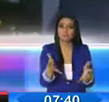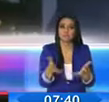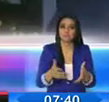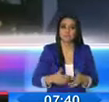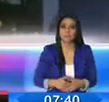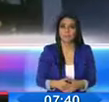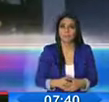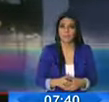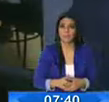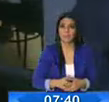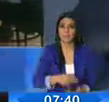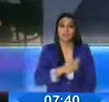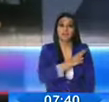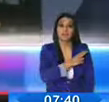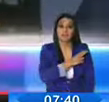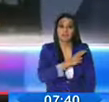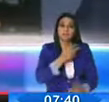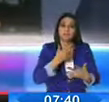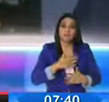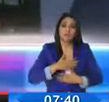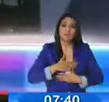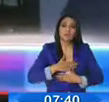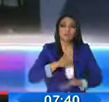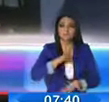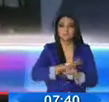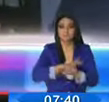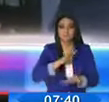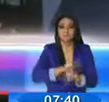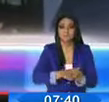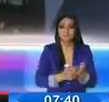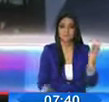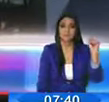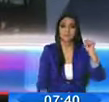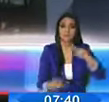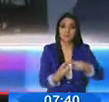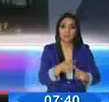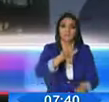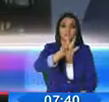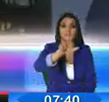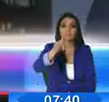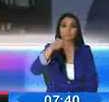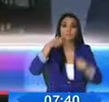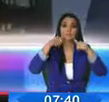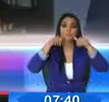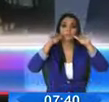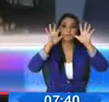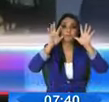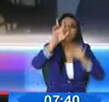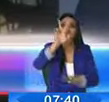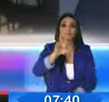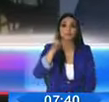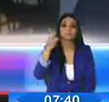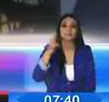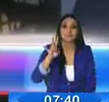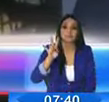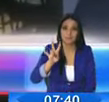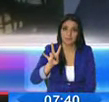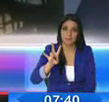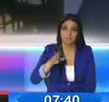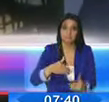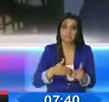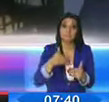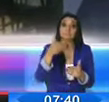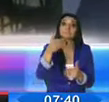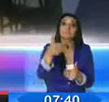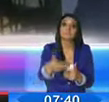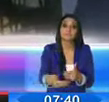universidad vamos a poder dormir tranquilamente hasta el 31 de diciembre del 2017 y comenzarán